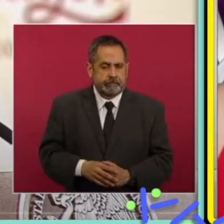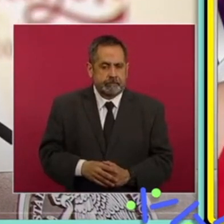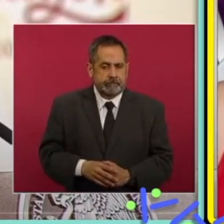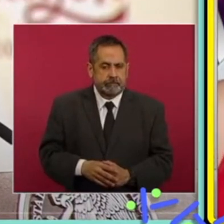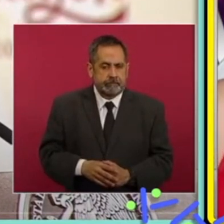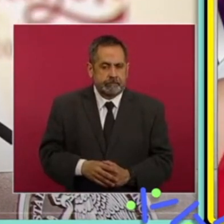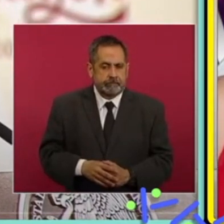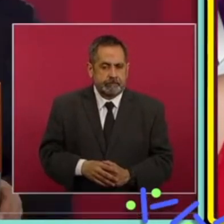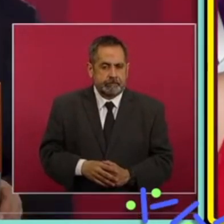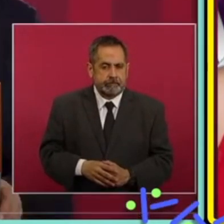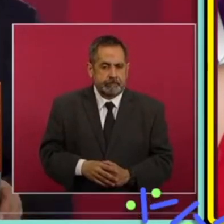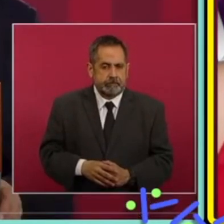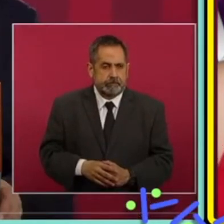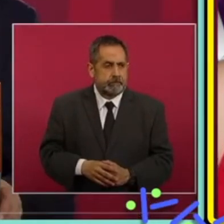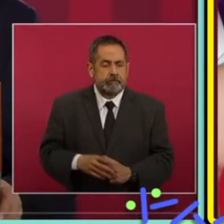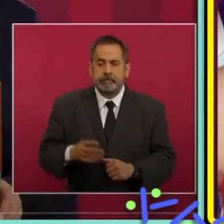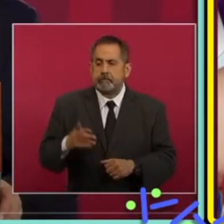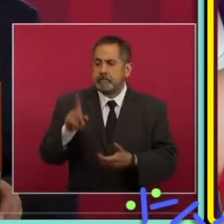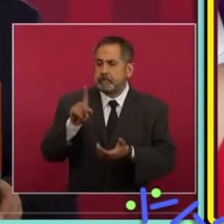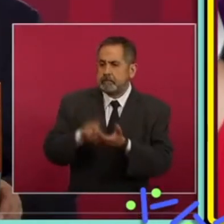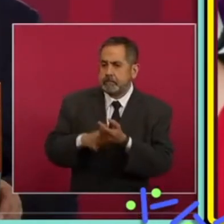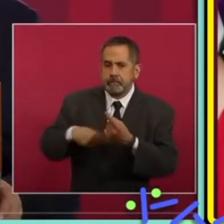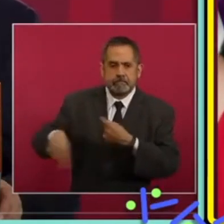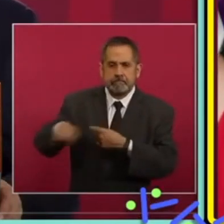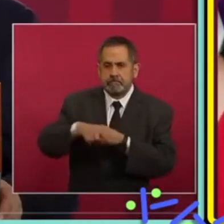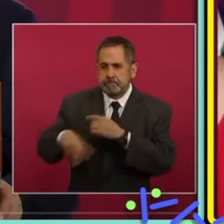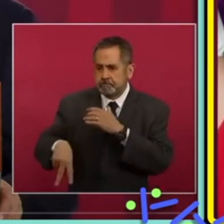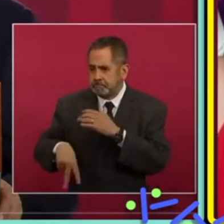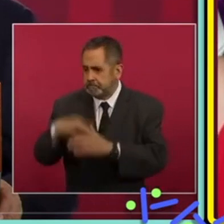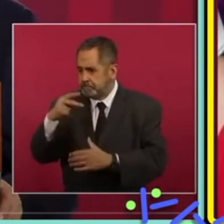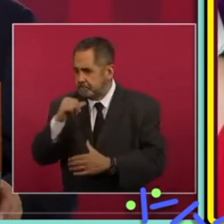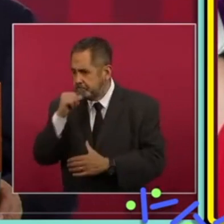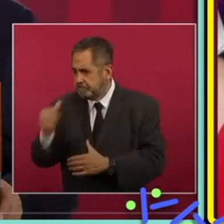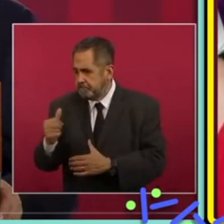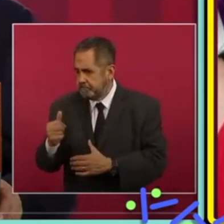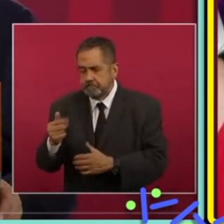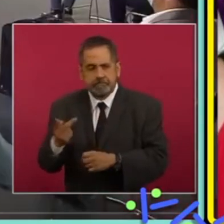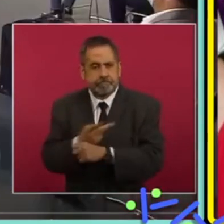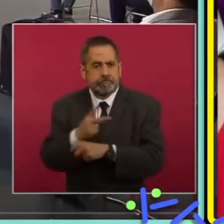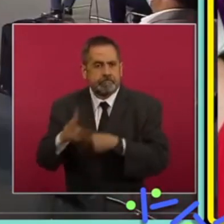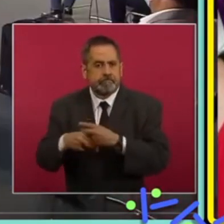La masa sin cantera. ¿Es de Silvio?